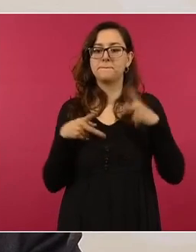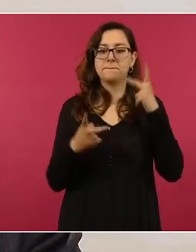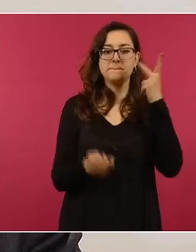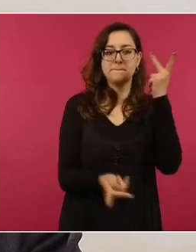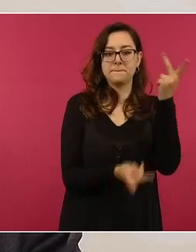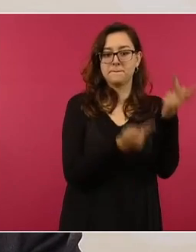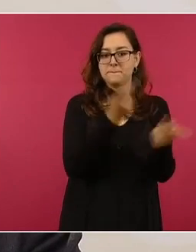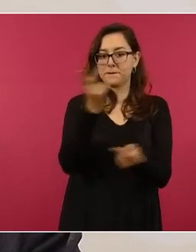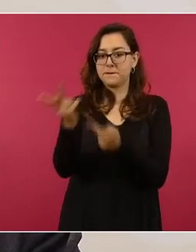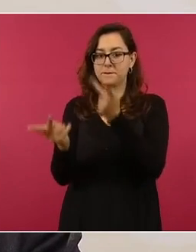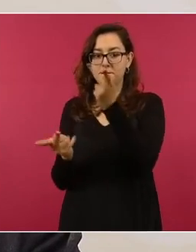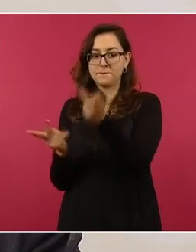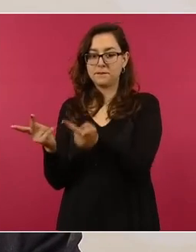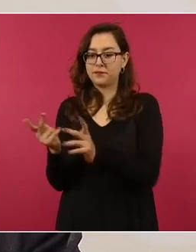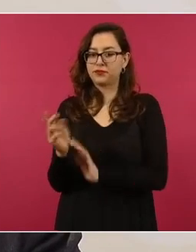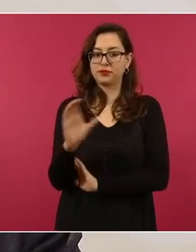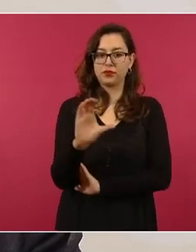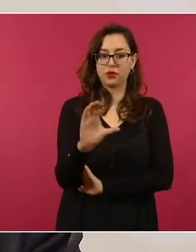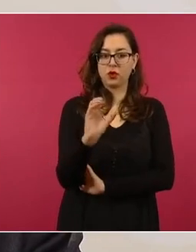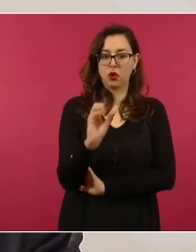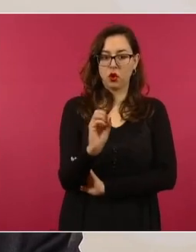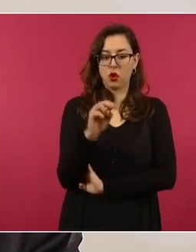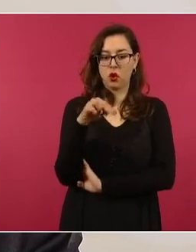No se va a llamar consulta porque